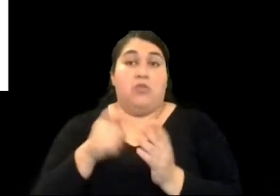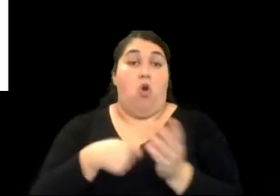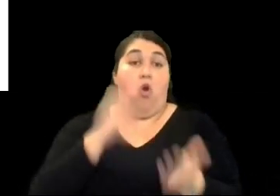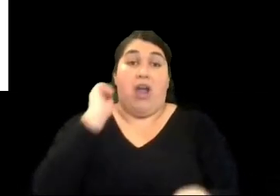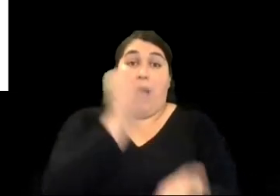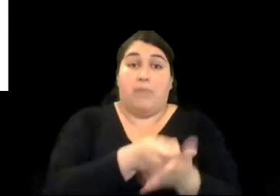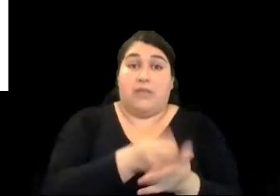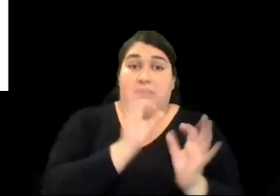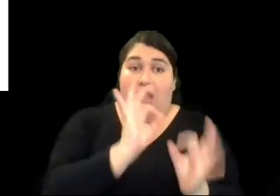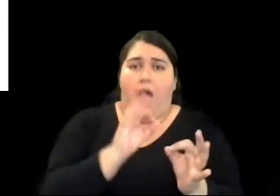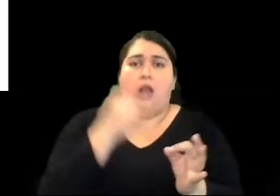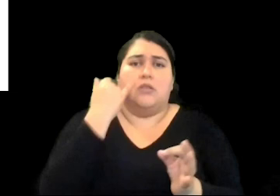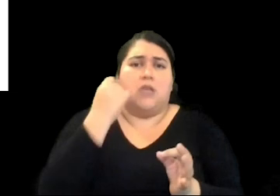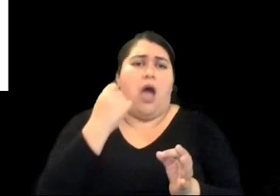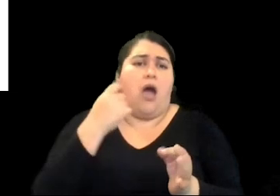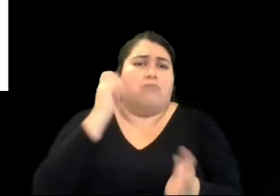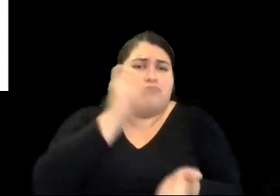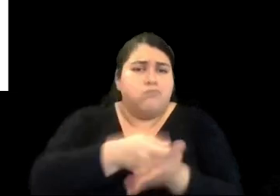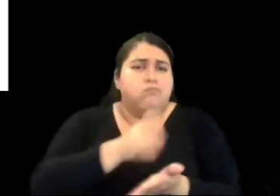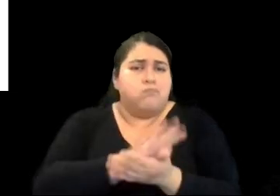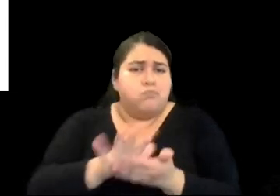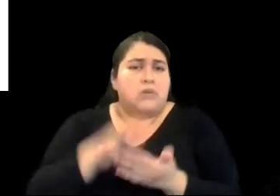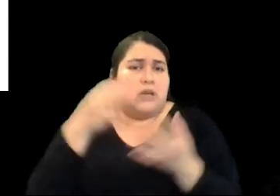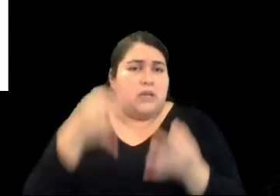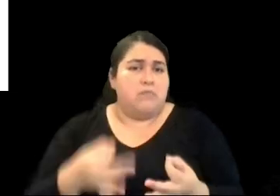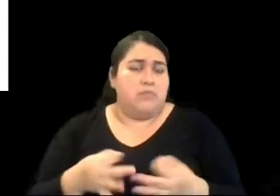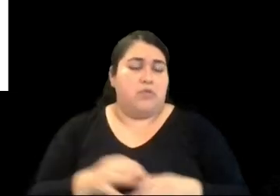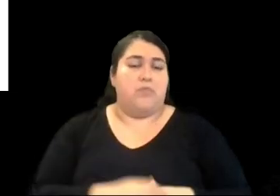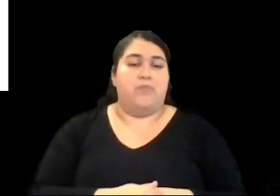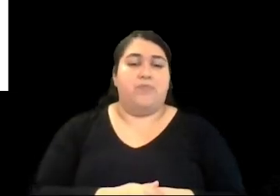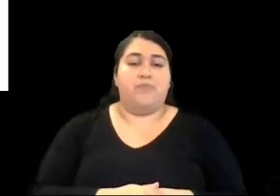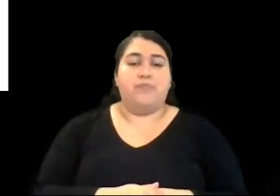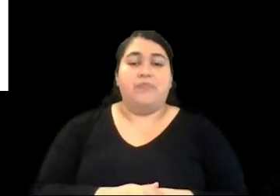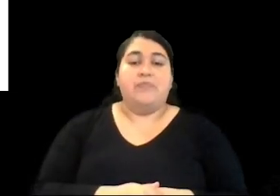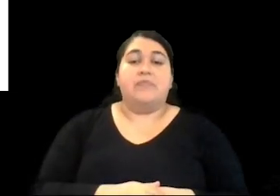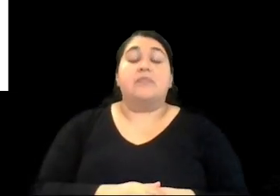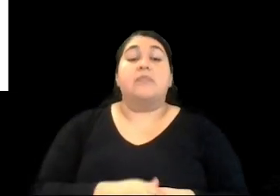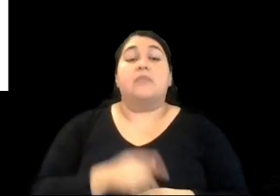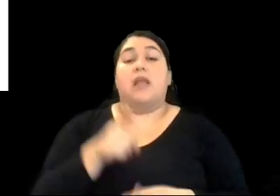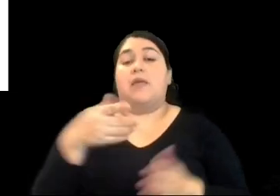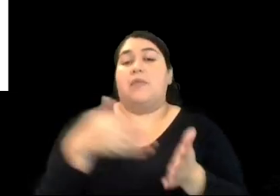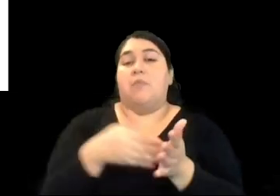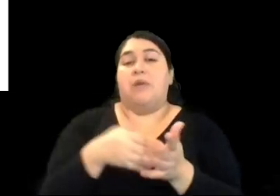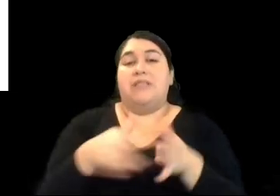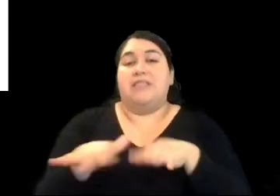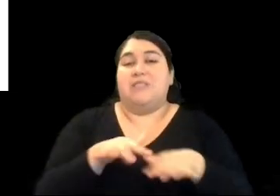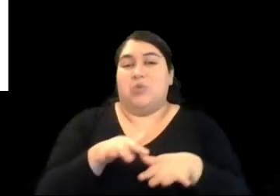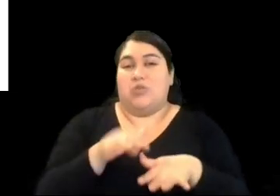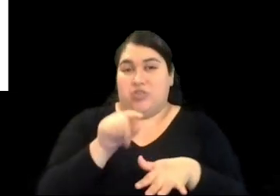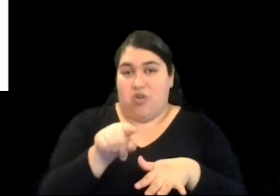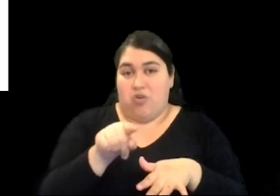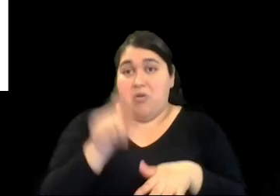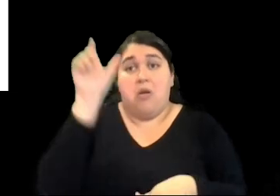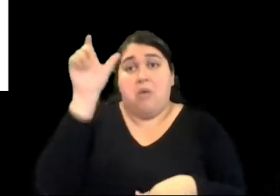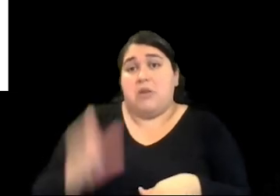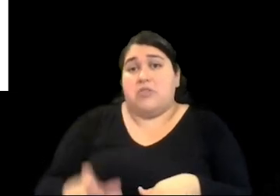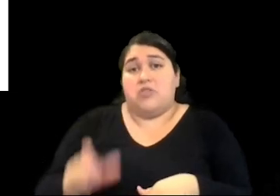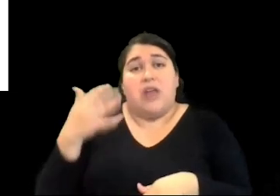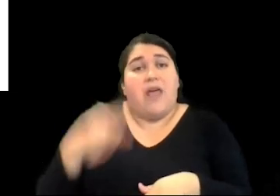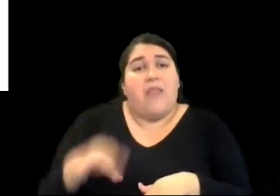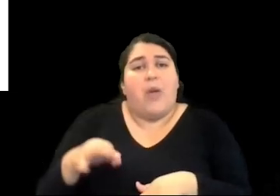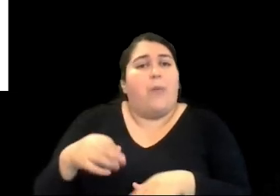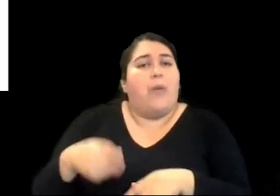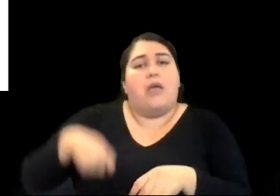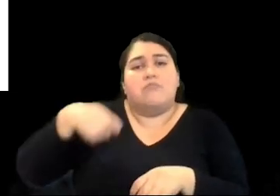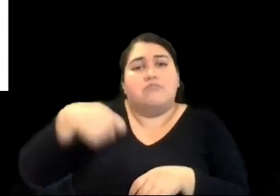quedan condonados y el plan termina resultando cero. En esos casos, el contribuyente tiene que realizar la refinanciación